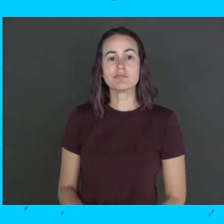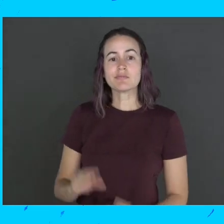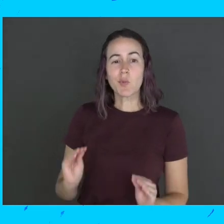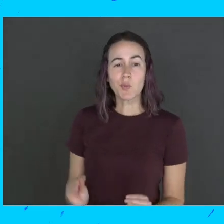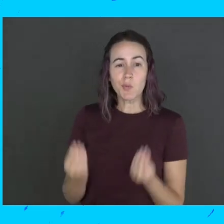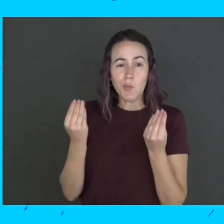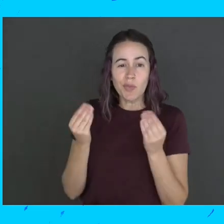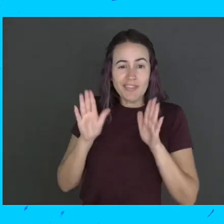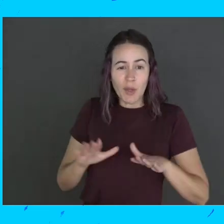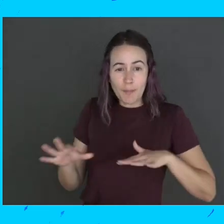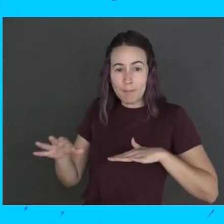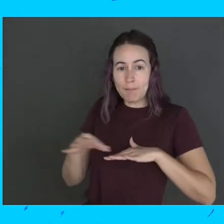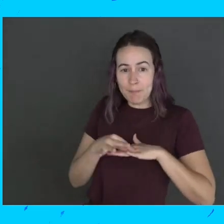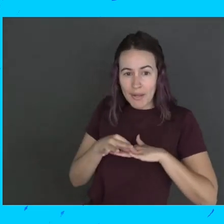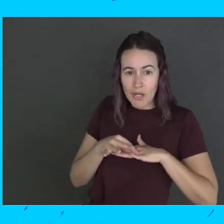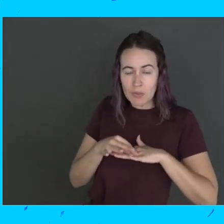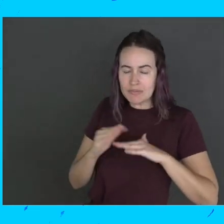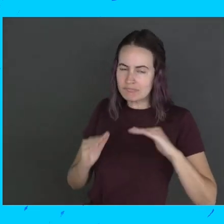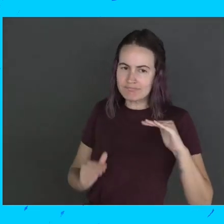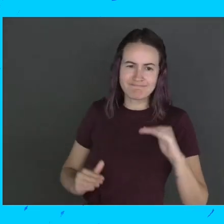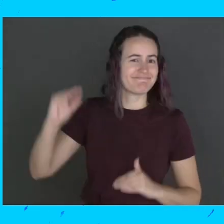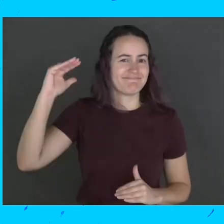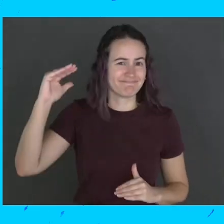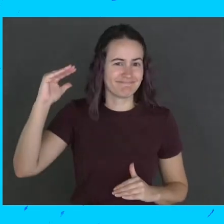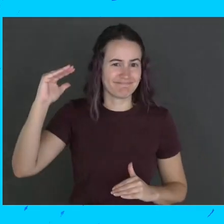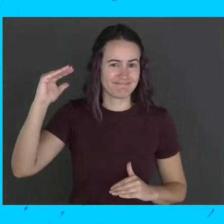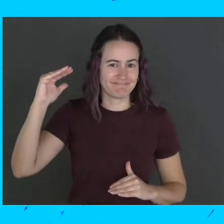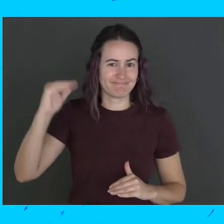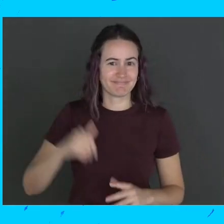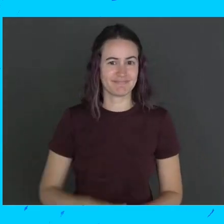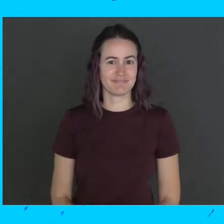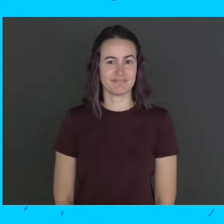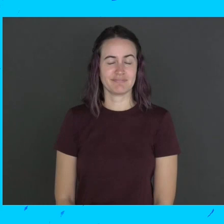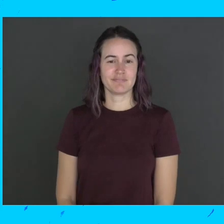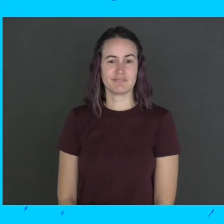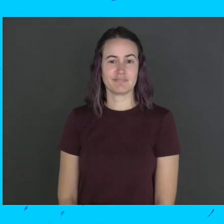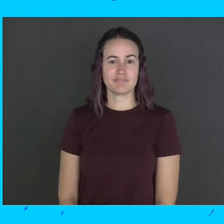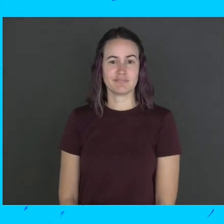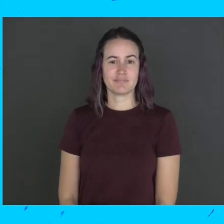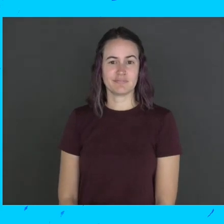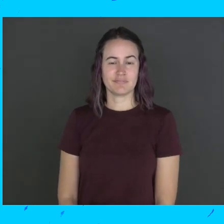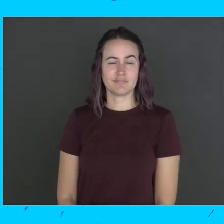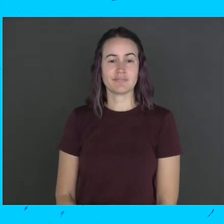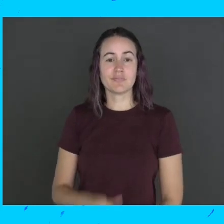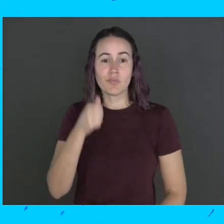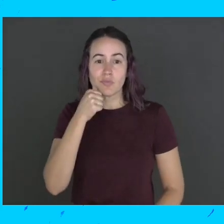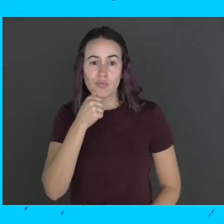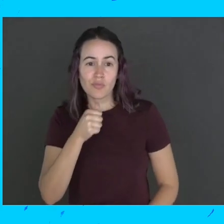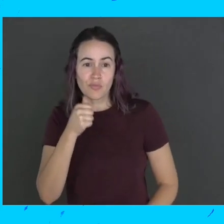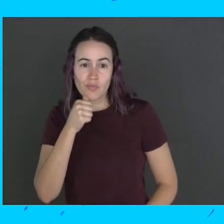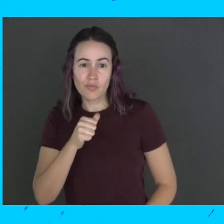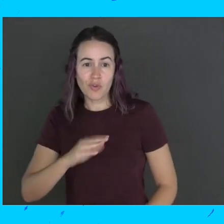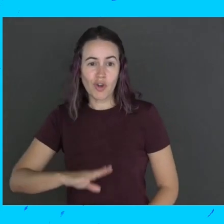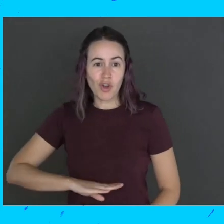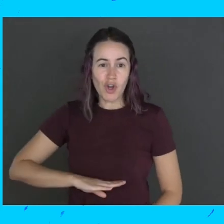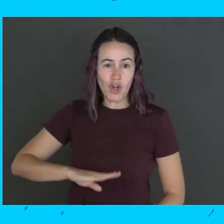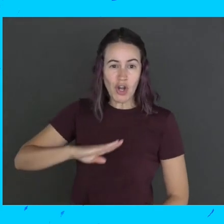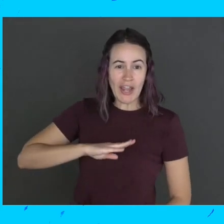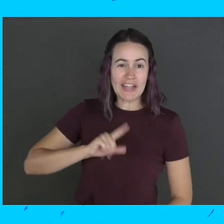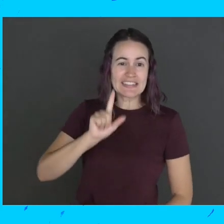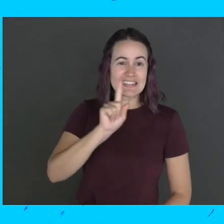trabajar en un ambiente seguro y que promocione la salud. En términos